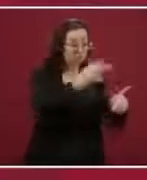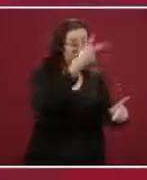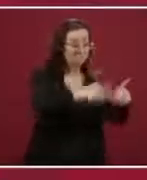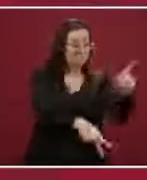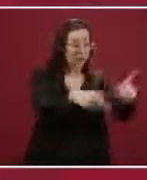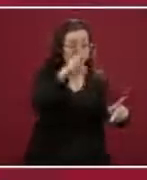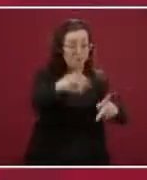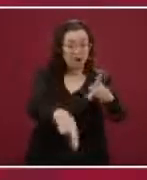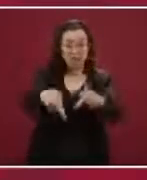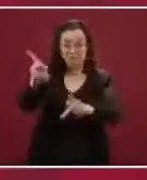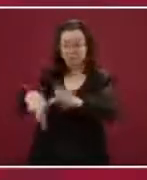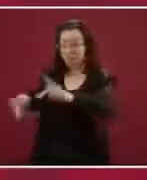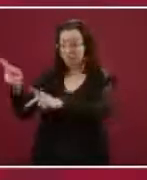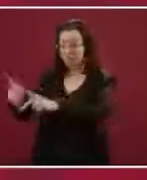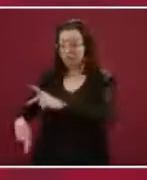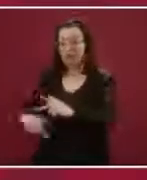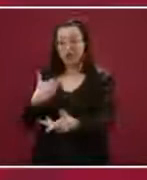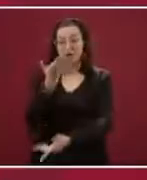a